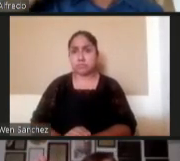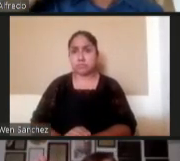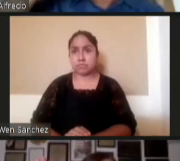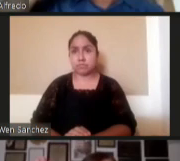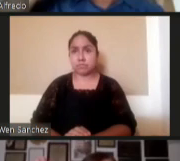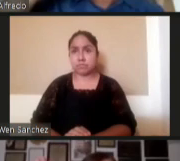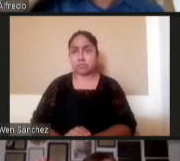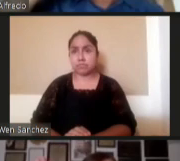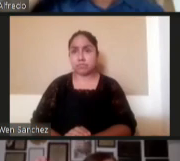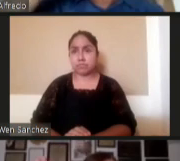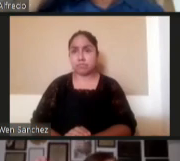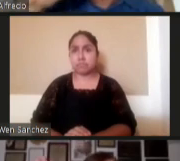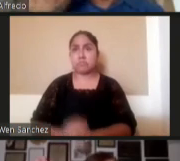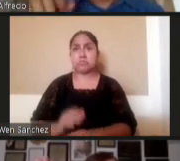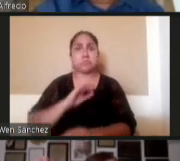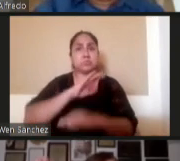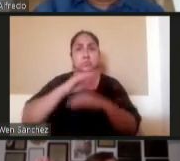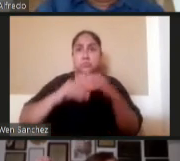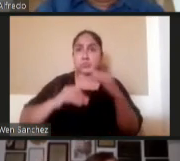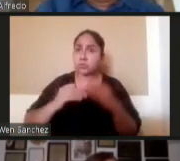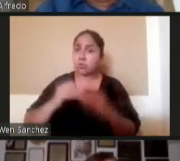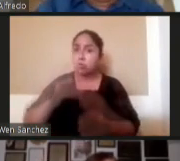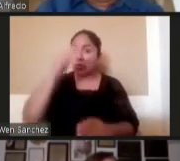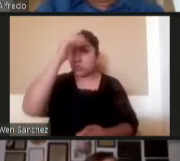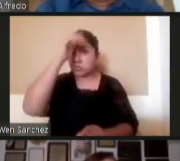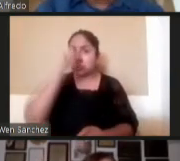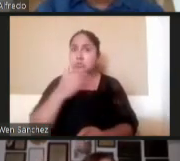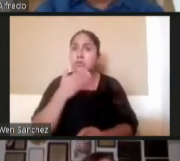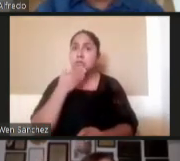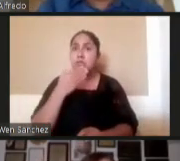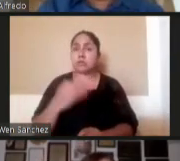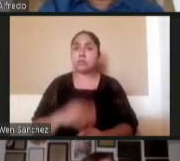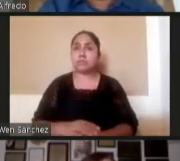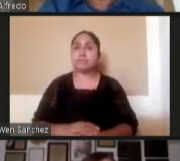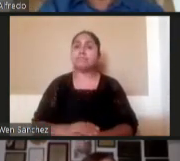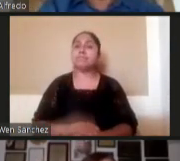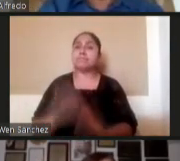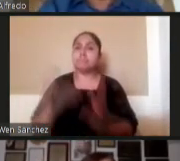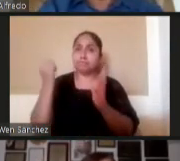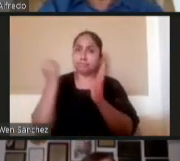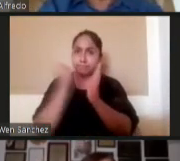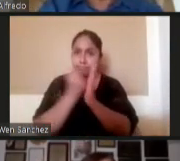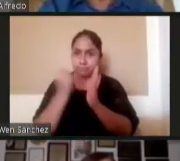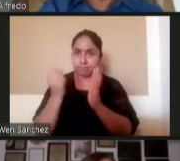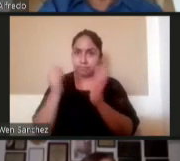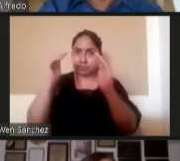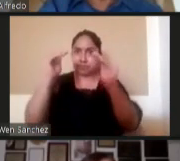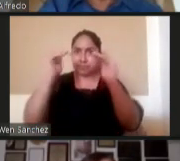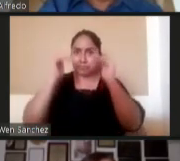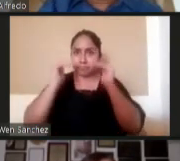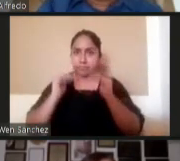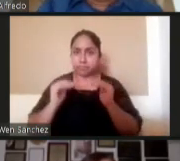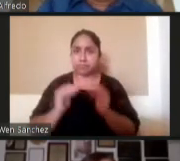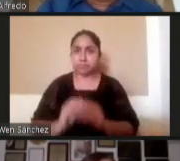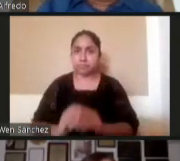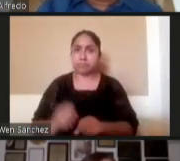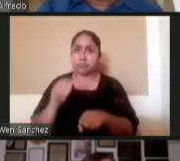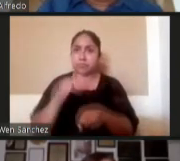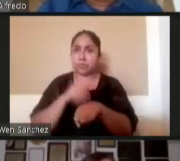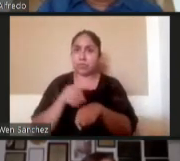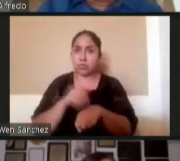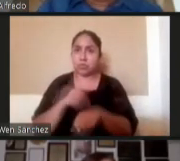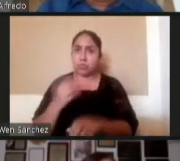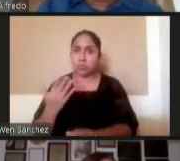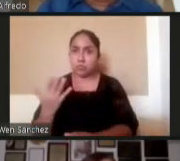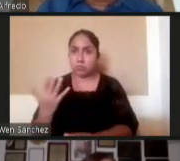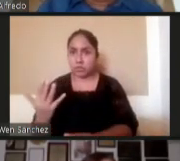Tenemos unanimidad de votos con la propuesta. Queda aprobado entonces por unanimidad de votos. Continuamos. Para desahogar el quinto asunto del orden del